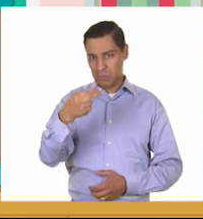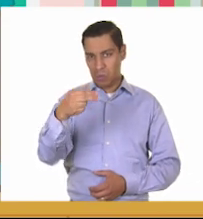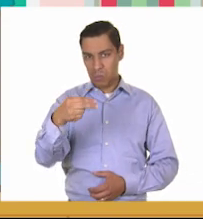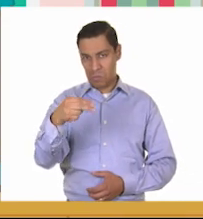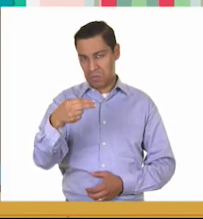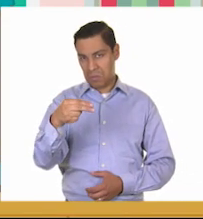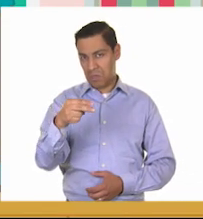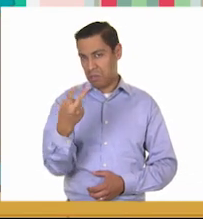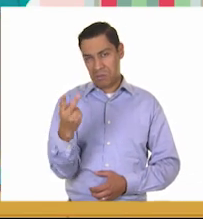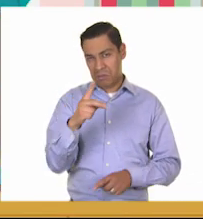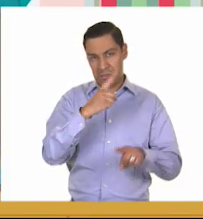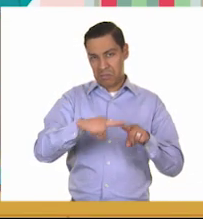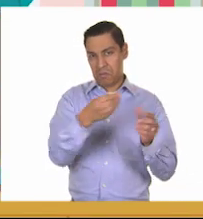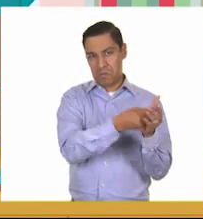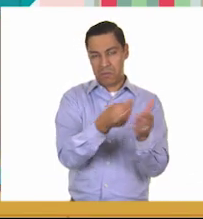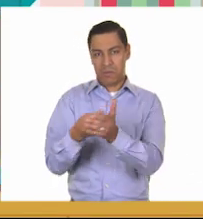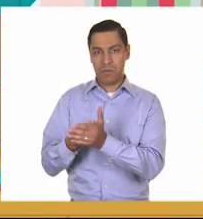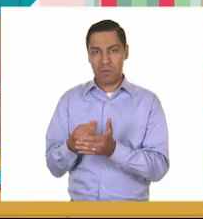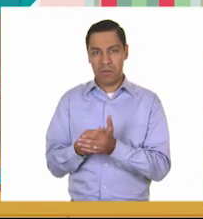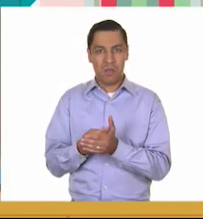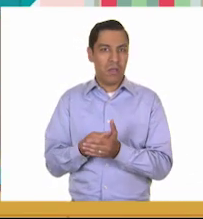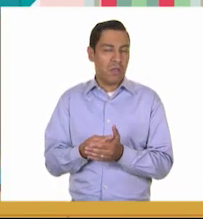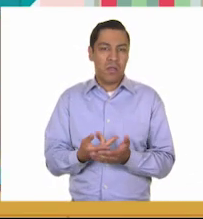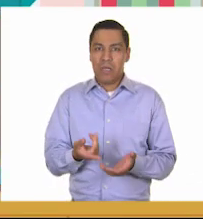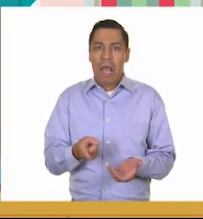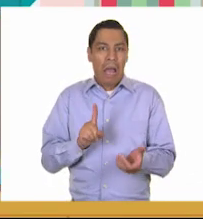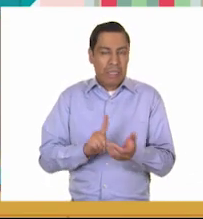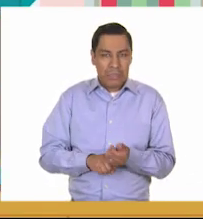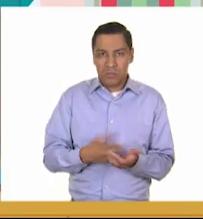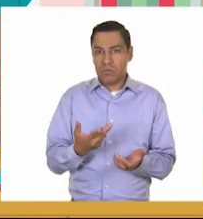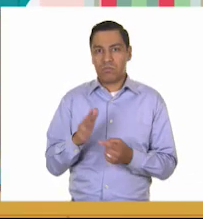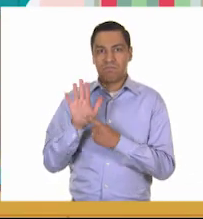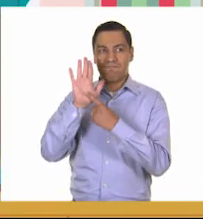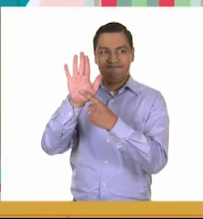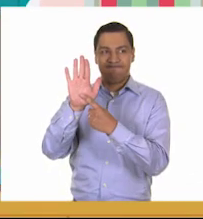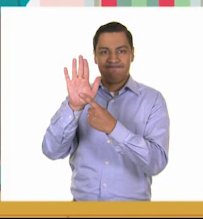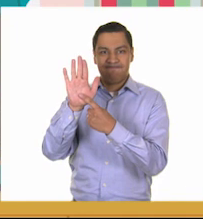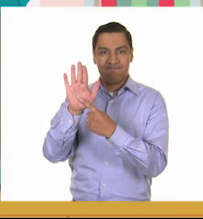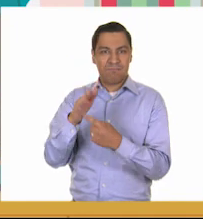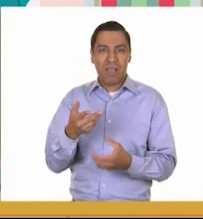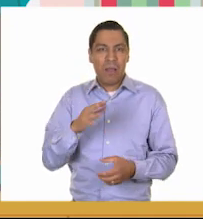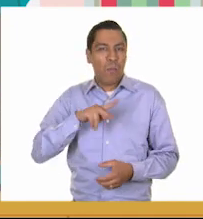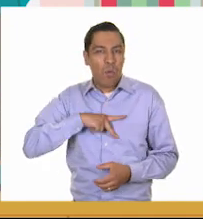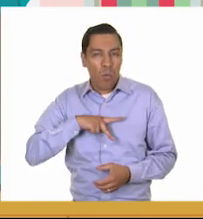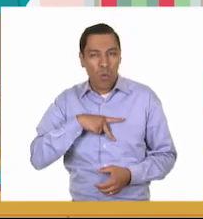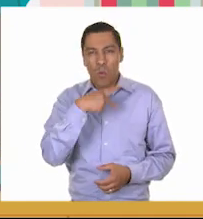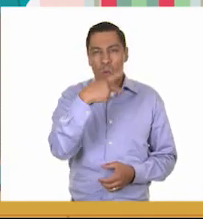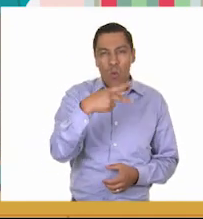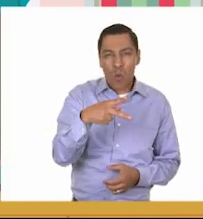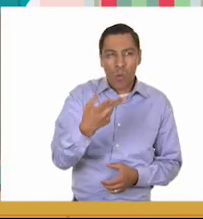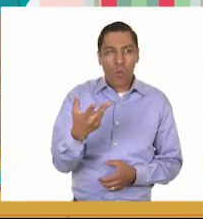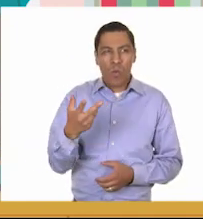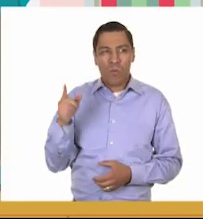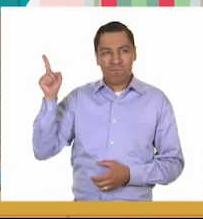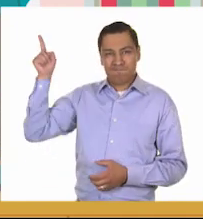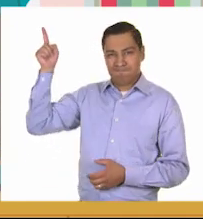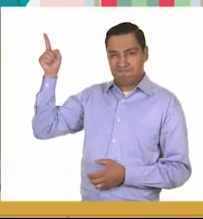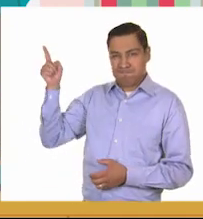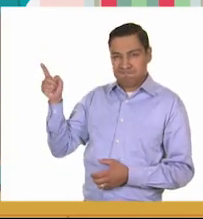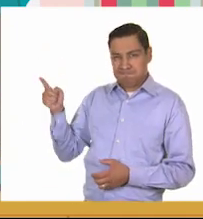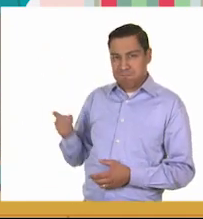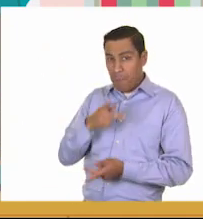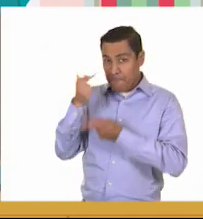Hay diferentes tipos: personales, demostrativos, posesivos, indefinidos,